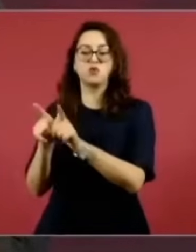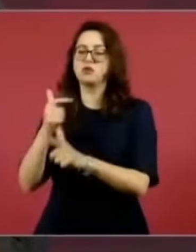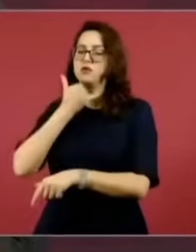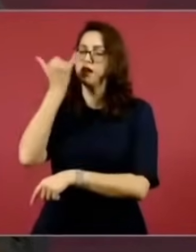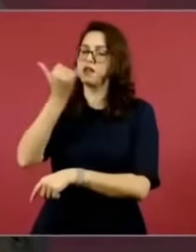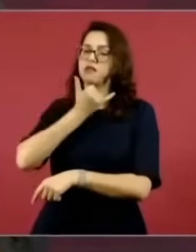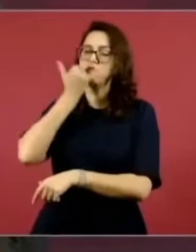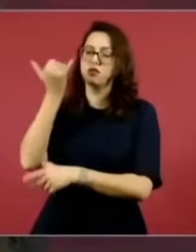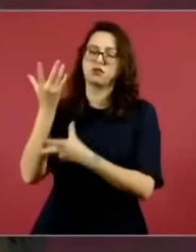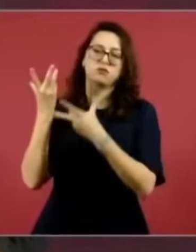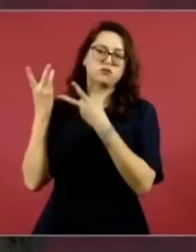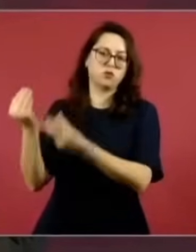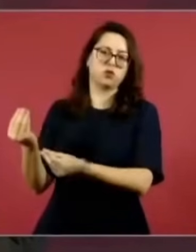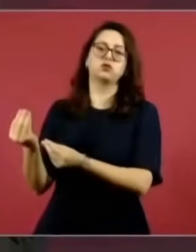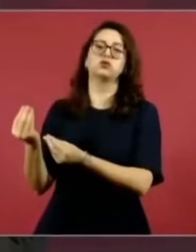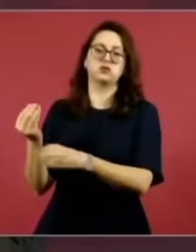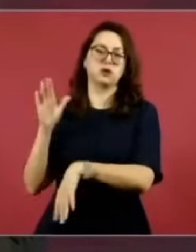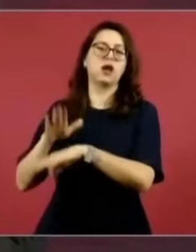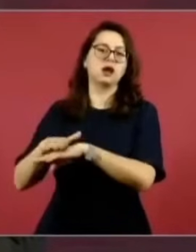acomodaticio.